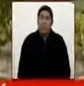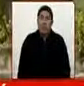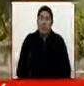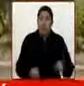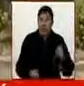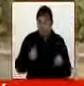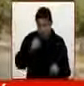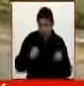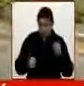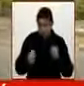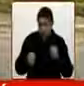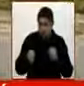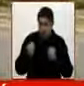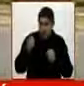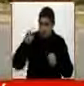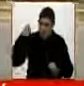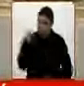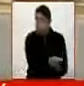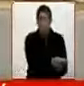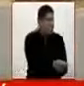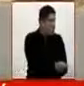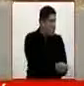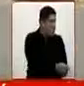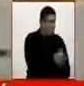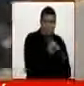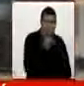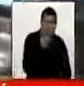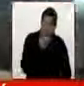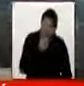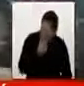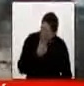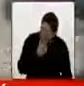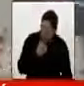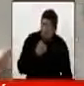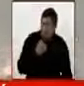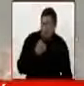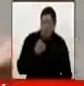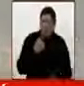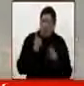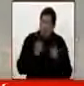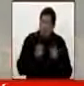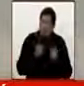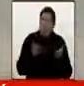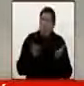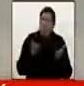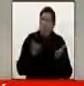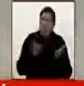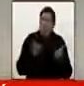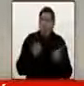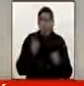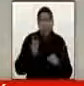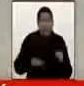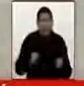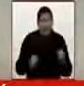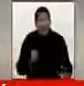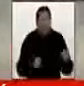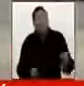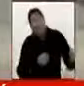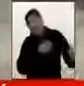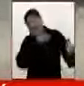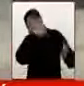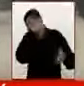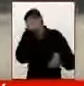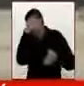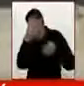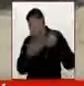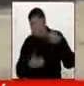El vehículo se encontraba viniendo a gran velocidad por esta avenida, es sobre esa doca justamente donde perdió el control y